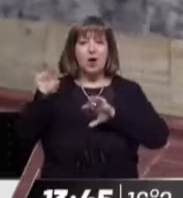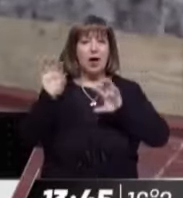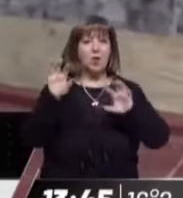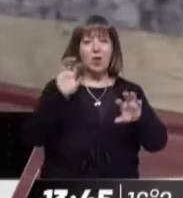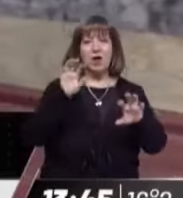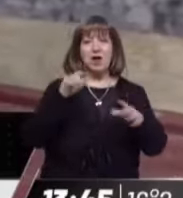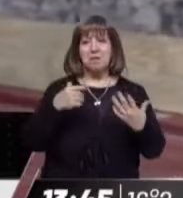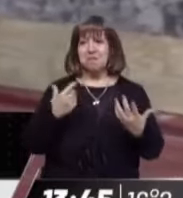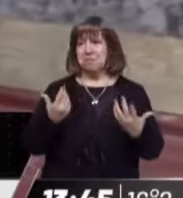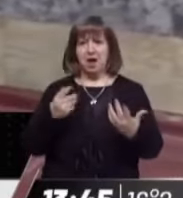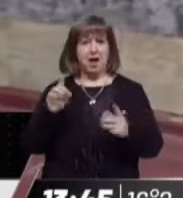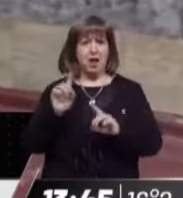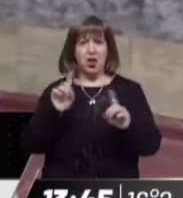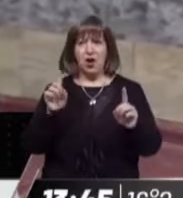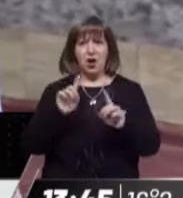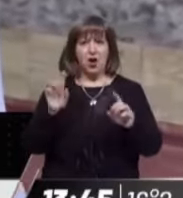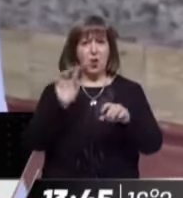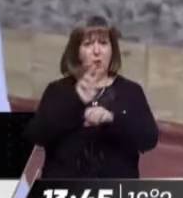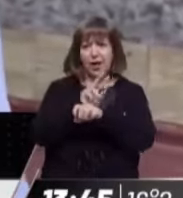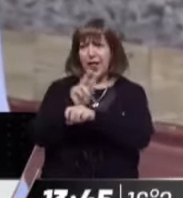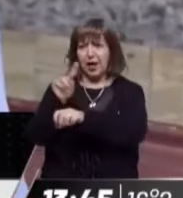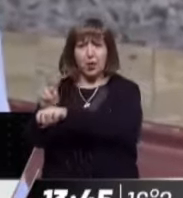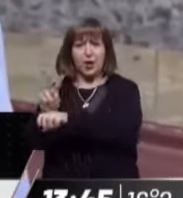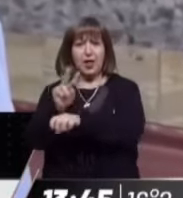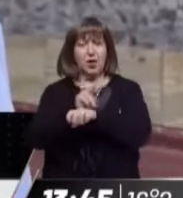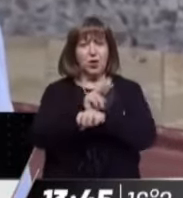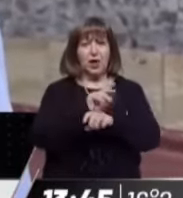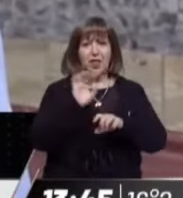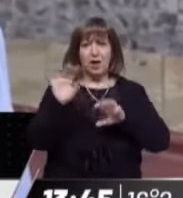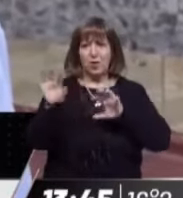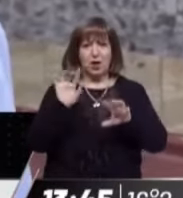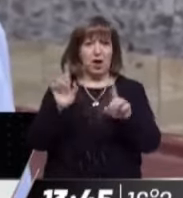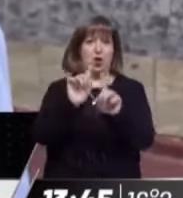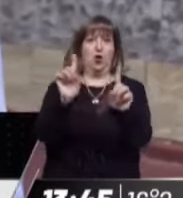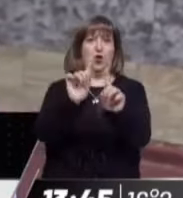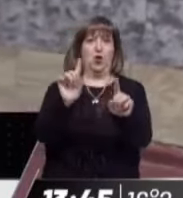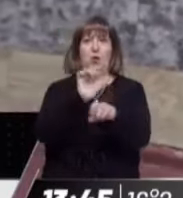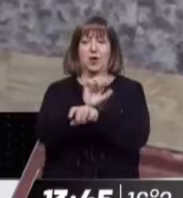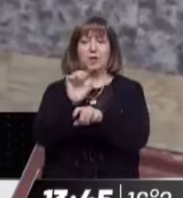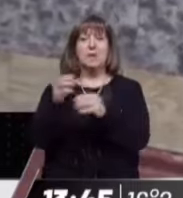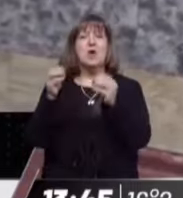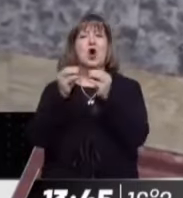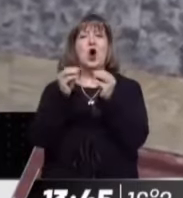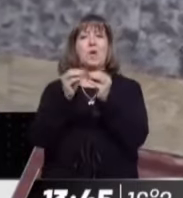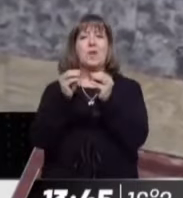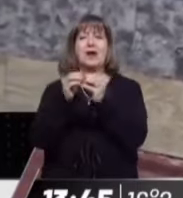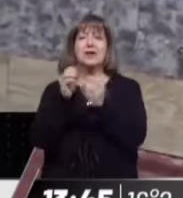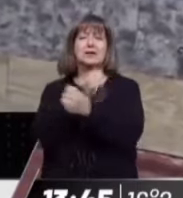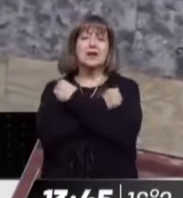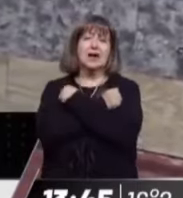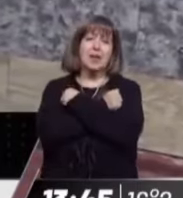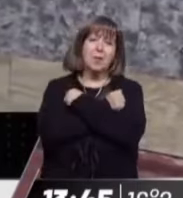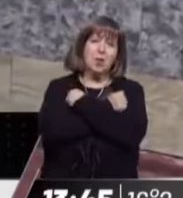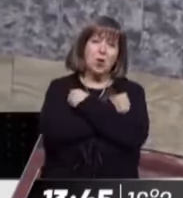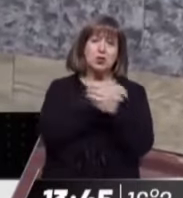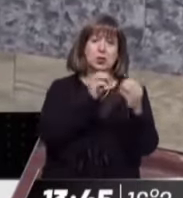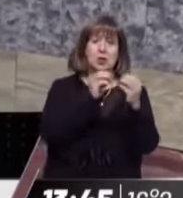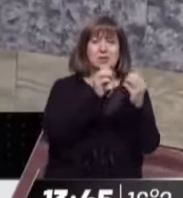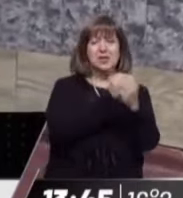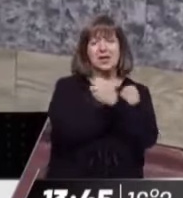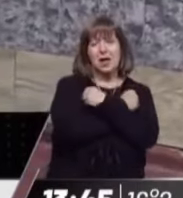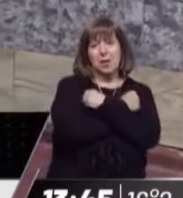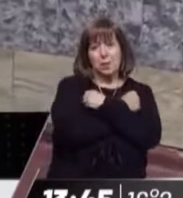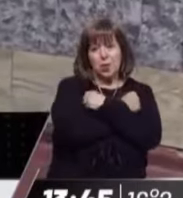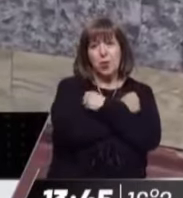con alguna discapacidad. Y me dice, al contrario, se cuidan entre ellos y guay que alguien les diga algo porque tus propios alumnos te defienden. Quizás eso ha cambiado. Nosotros en la